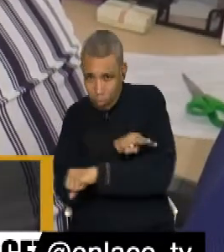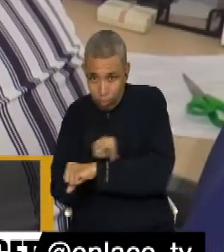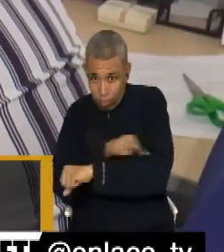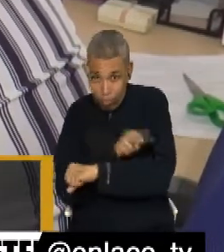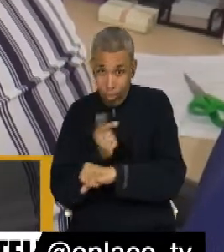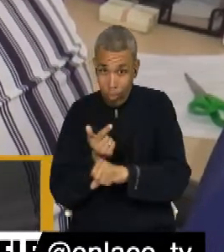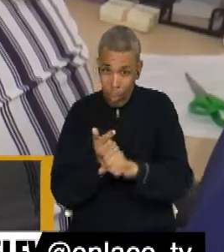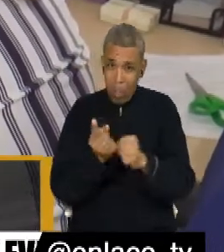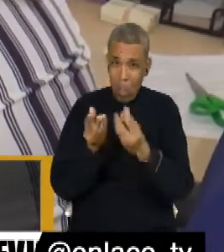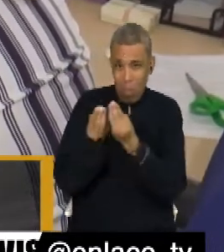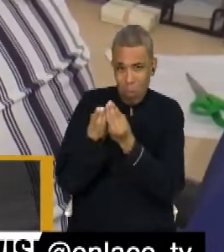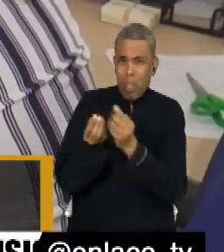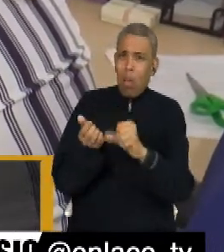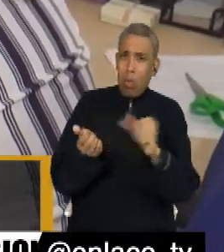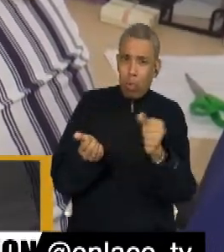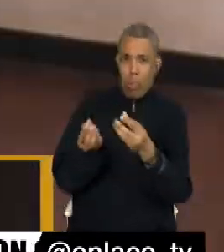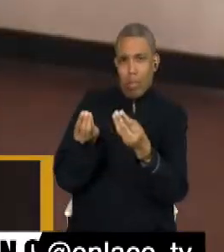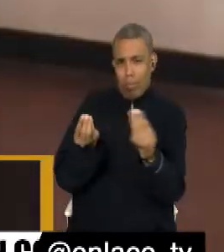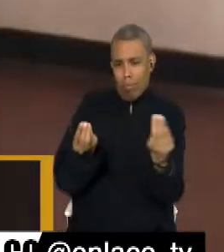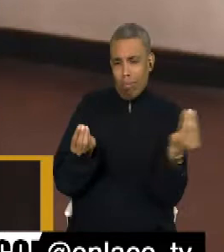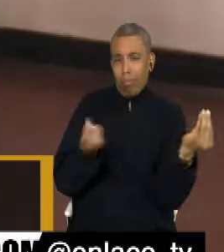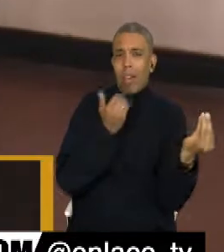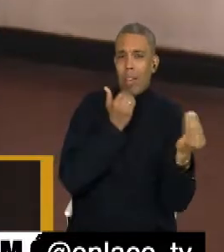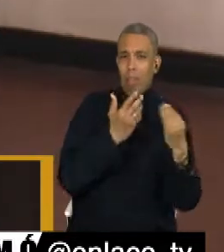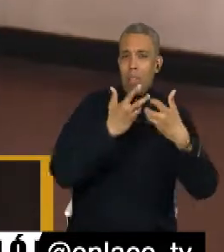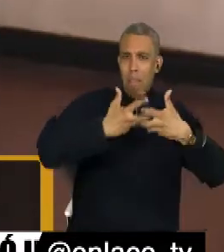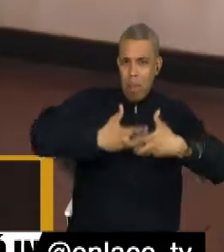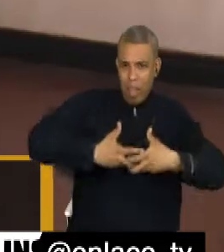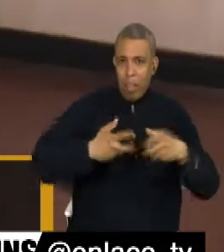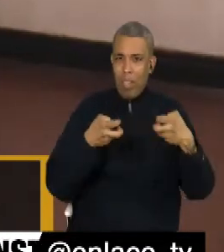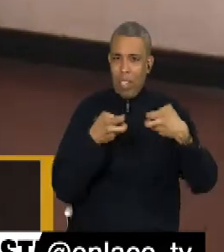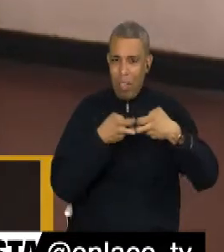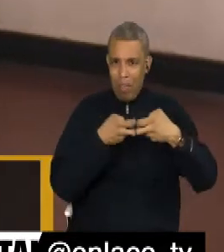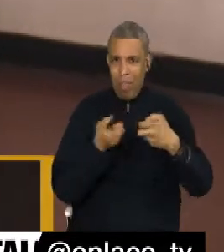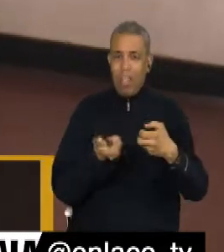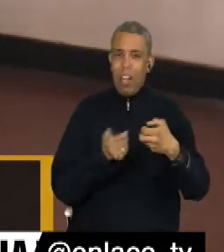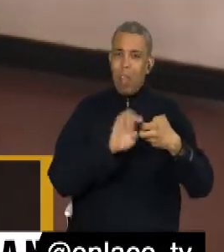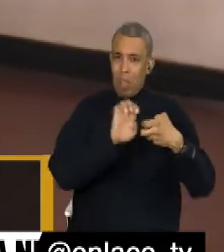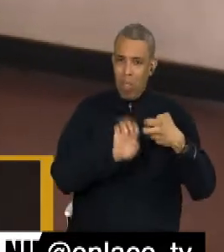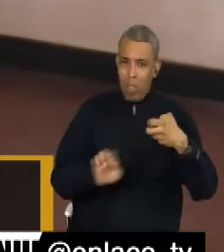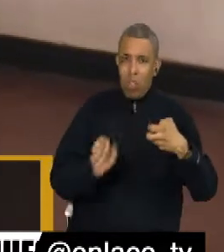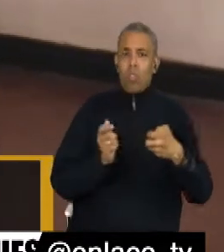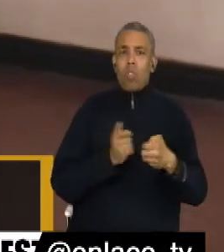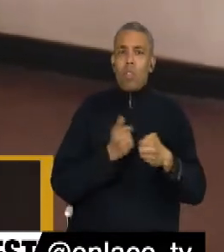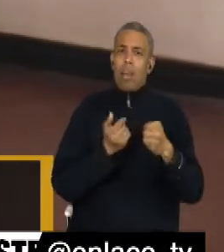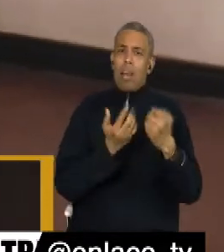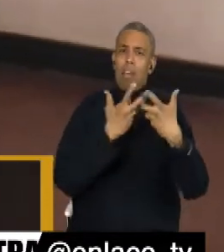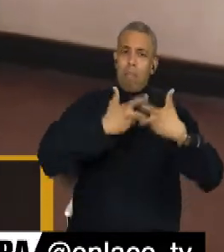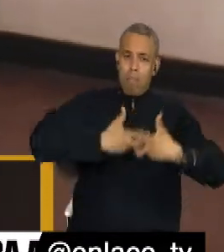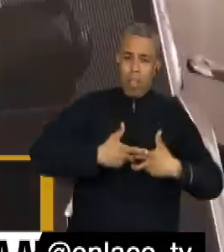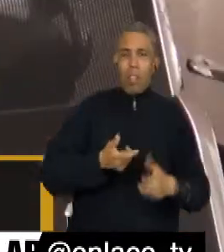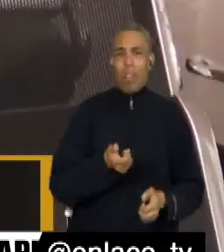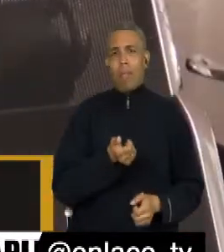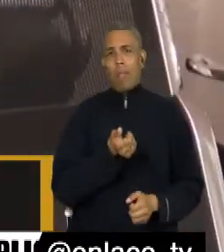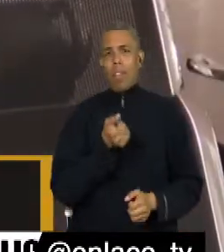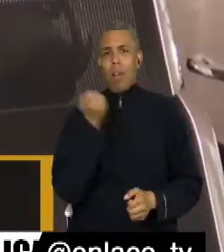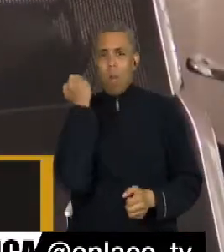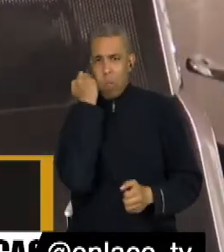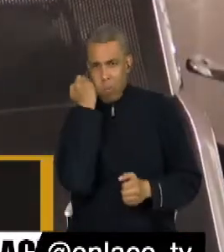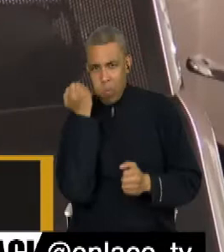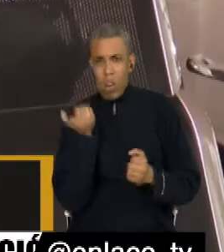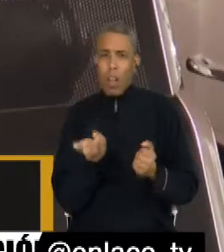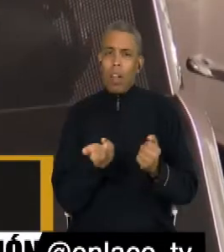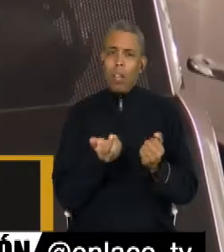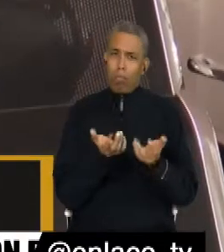quieren presentarle, como la electrificadora de Santander, gases, planeación, Sisben,